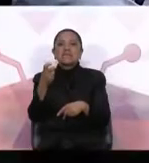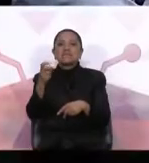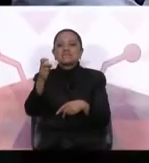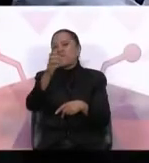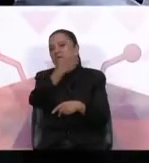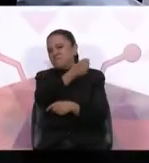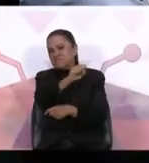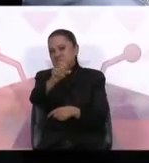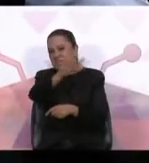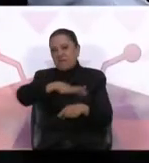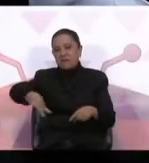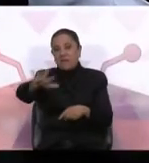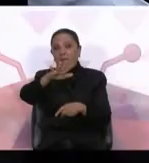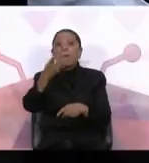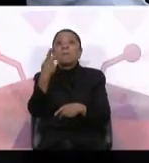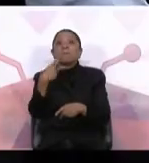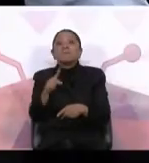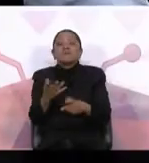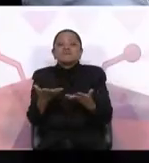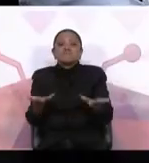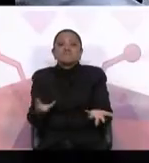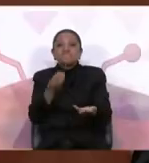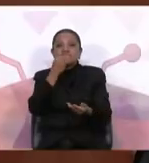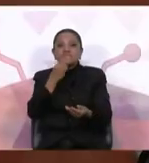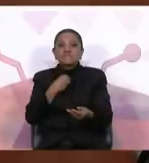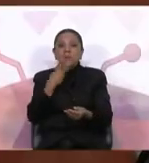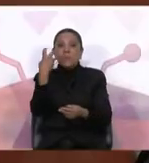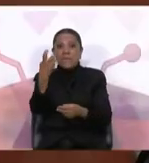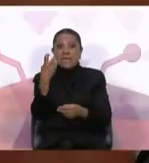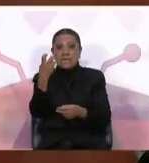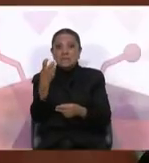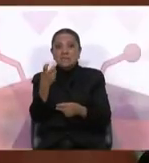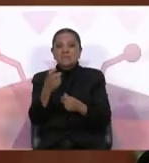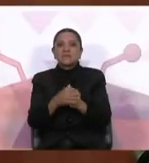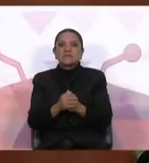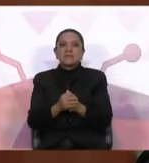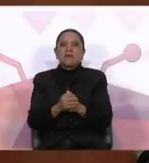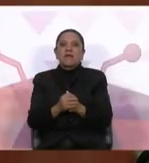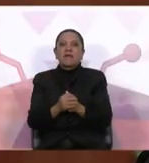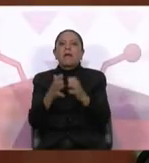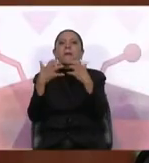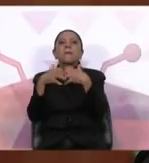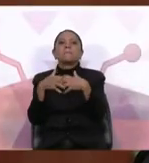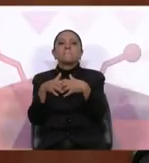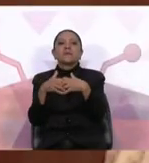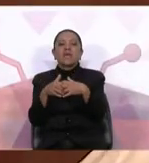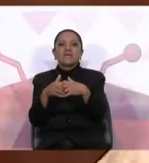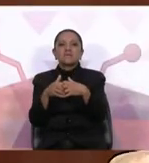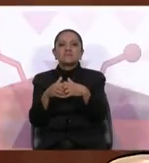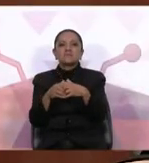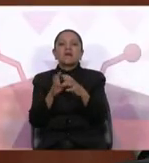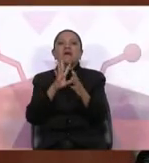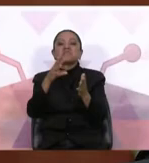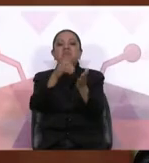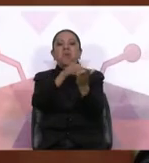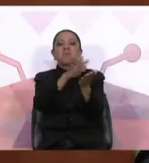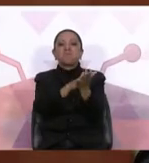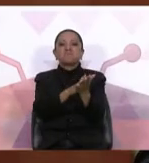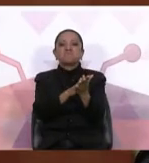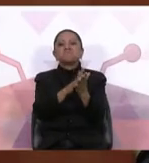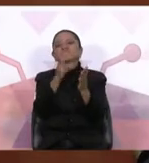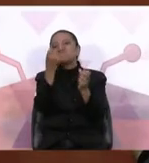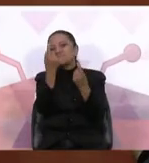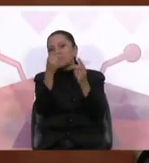sin embargo bueno este tipo de empresa se ha constituido ahí bajo ciertas normas si